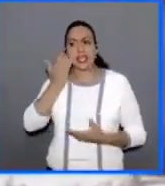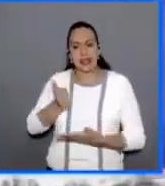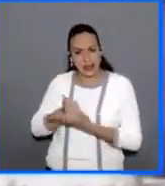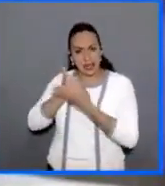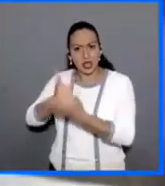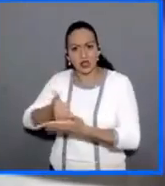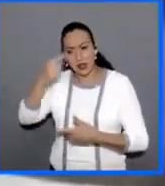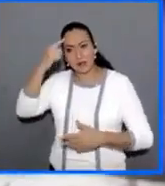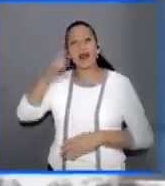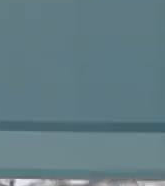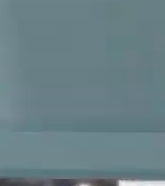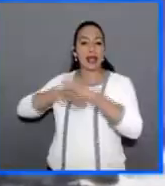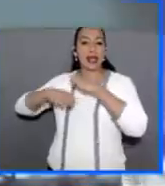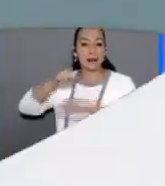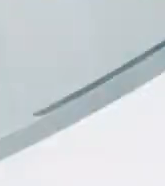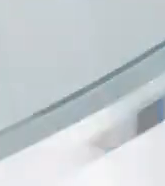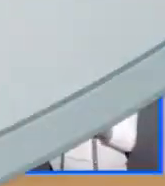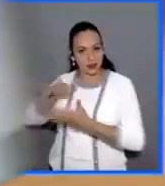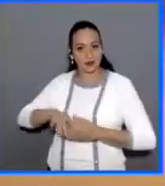India.